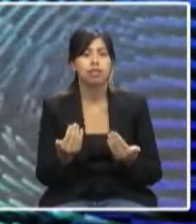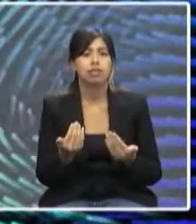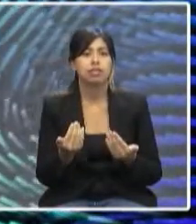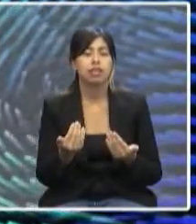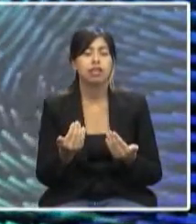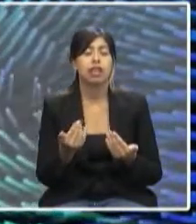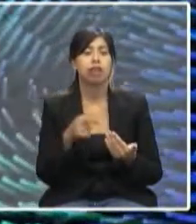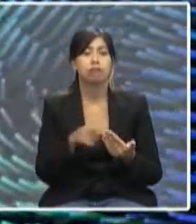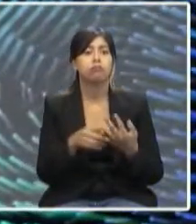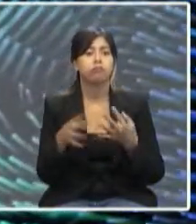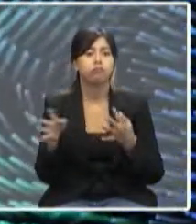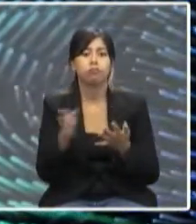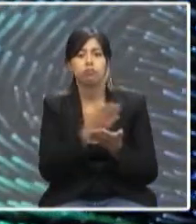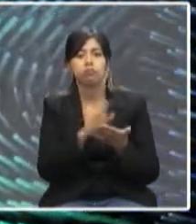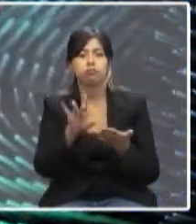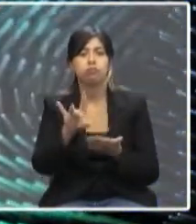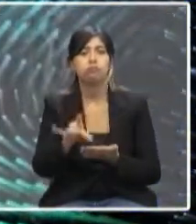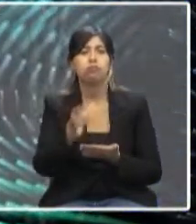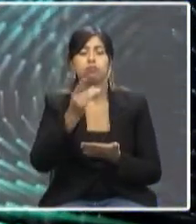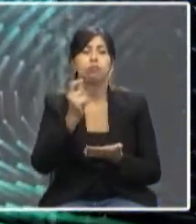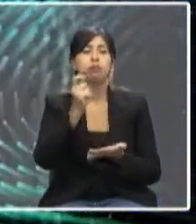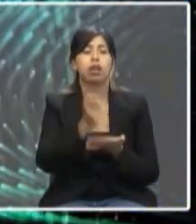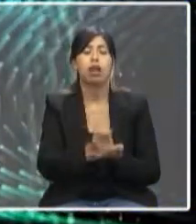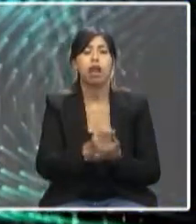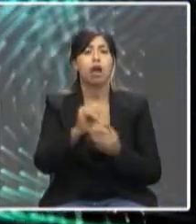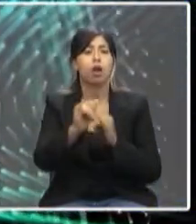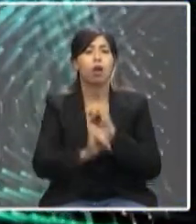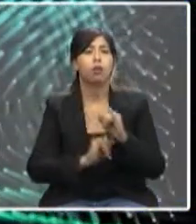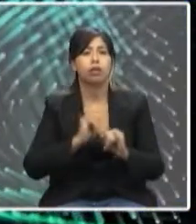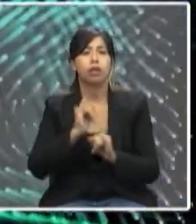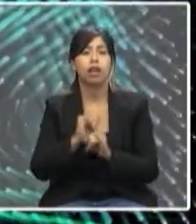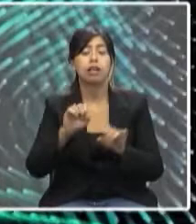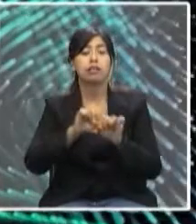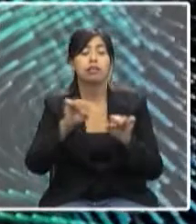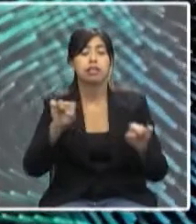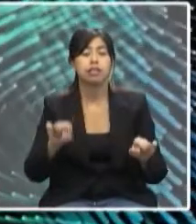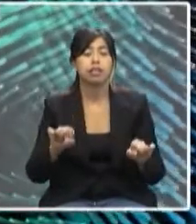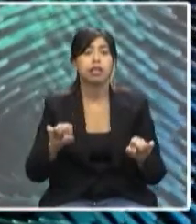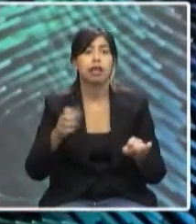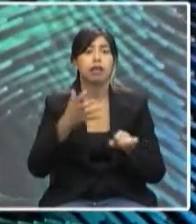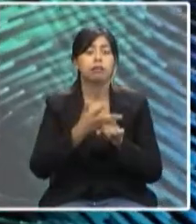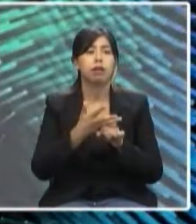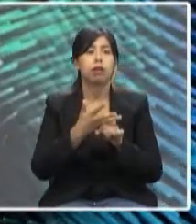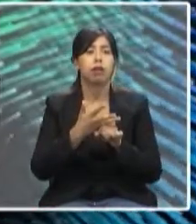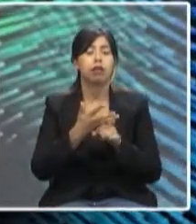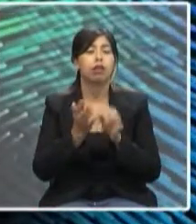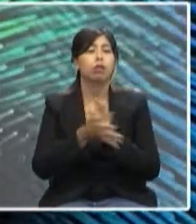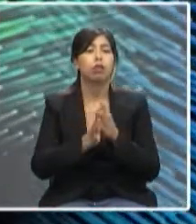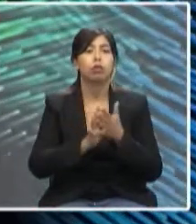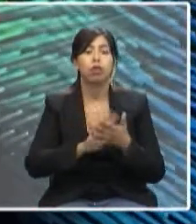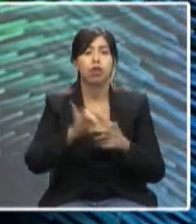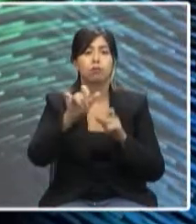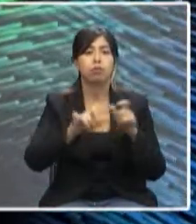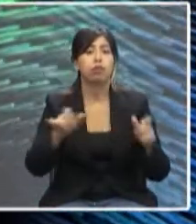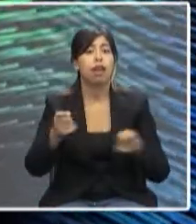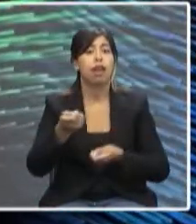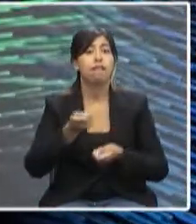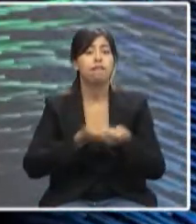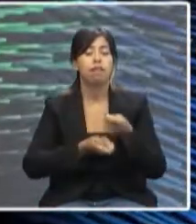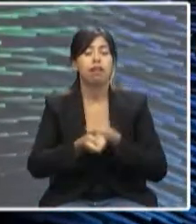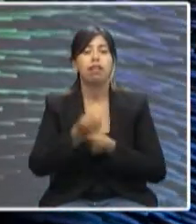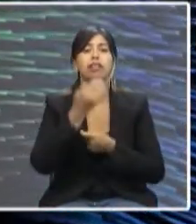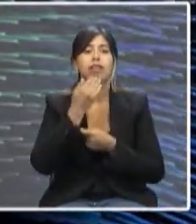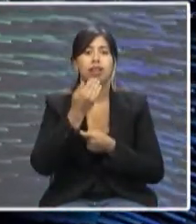necesitan, pagarlo totalmente online, un sistema que corre en la nube, donde todos los vendedores gubernamentales también vienen de una